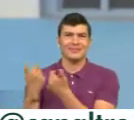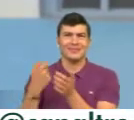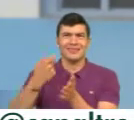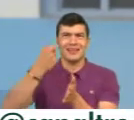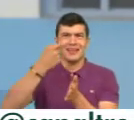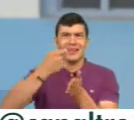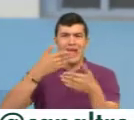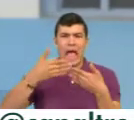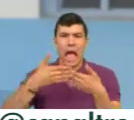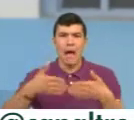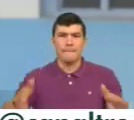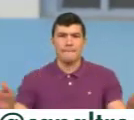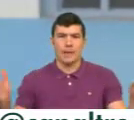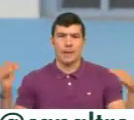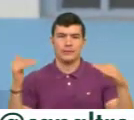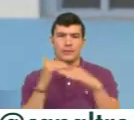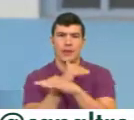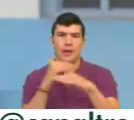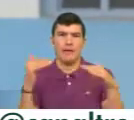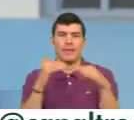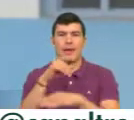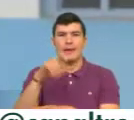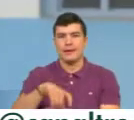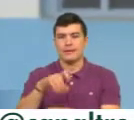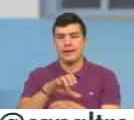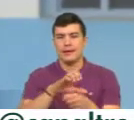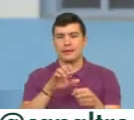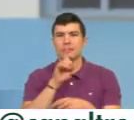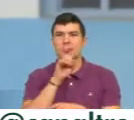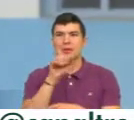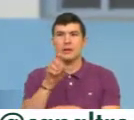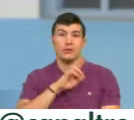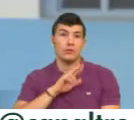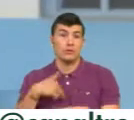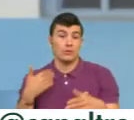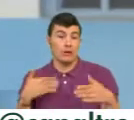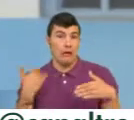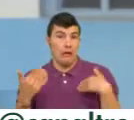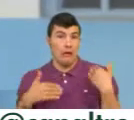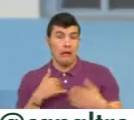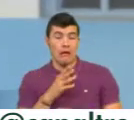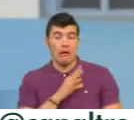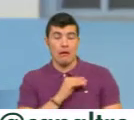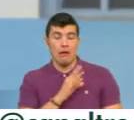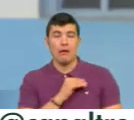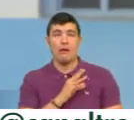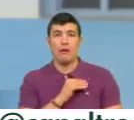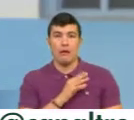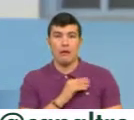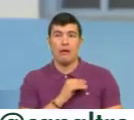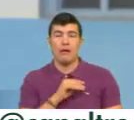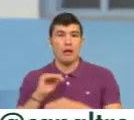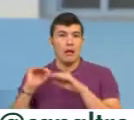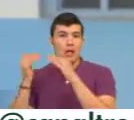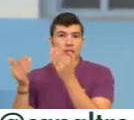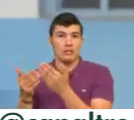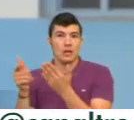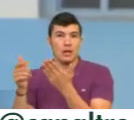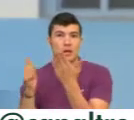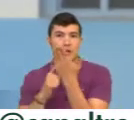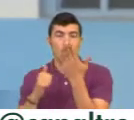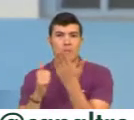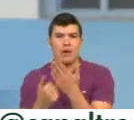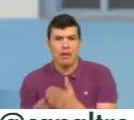una ampliación de la vía necesaria para la ciudad, a la cual estuvimos muy contentos, ya que a la escuela como tal le